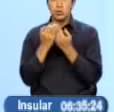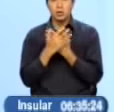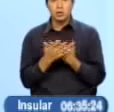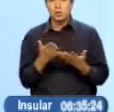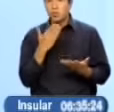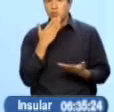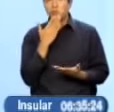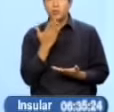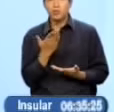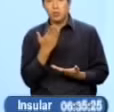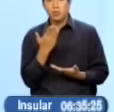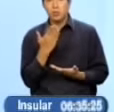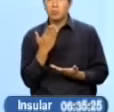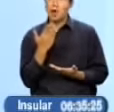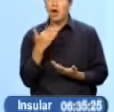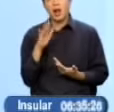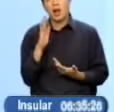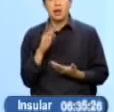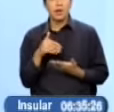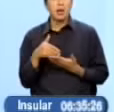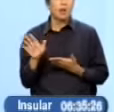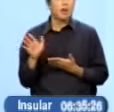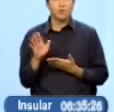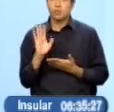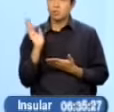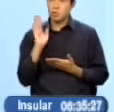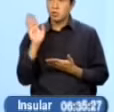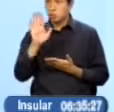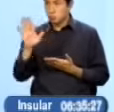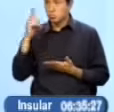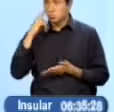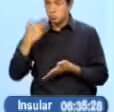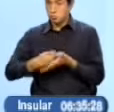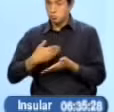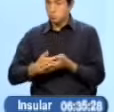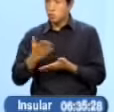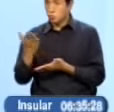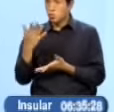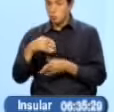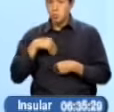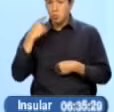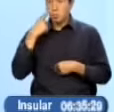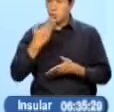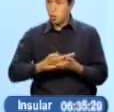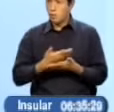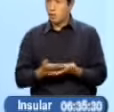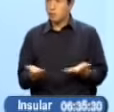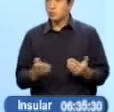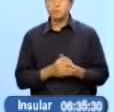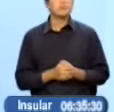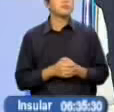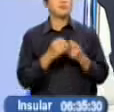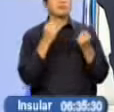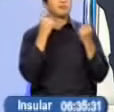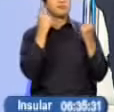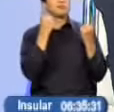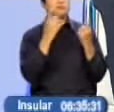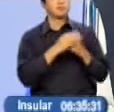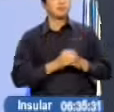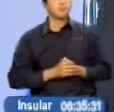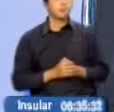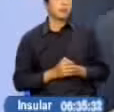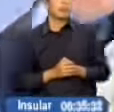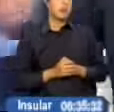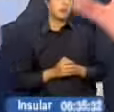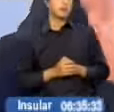descalificada de manera tan alegre entonces si es que están acusando asuman su responsabilidad y demuestren lo que me llama la atención algo